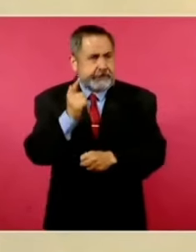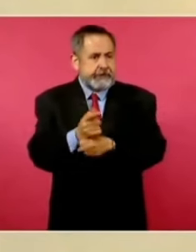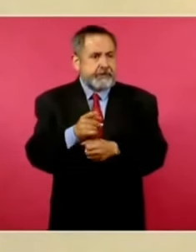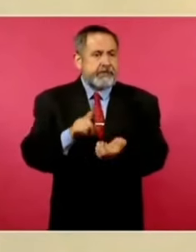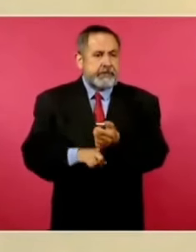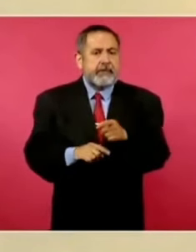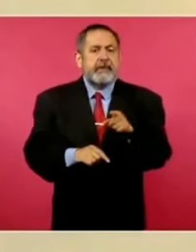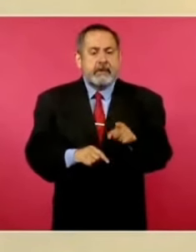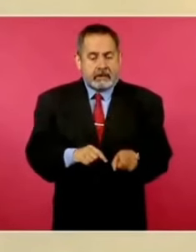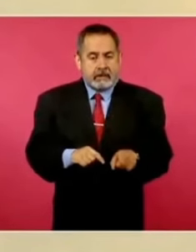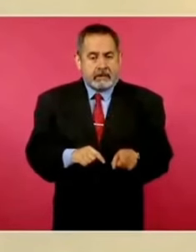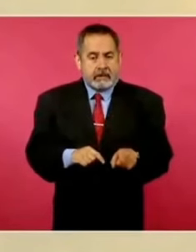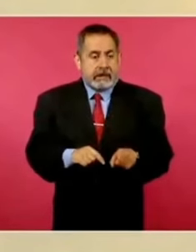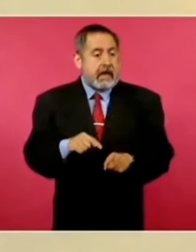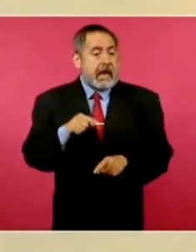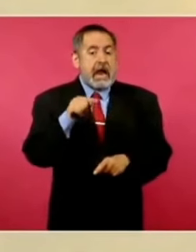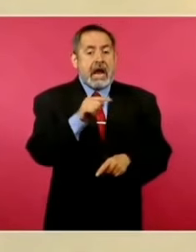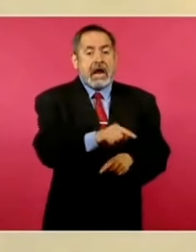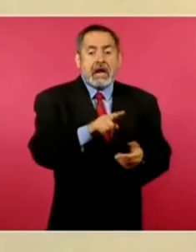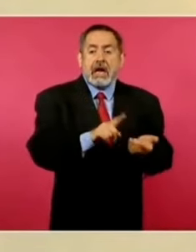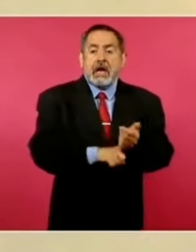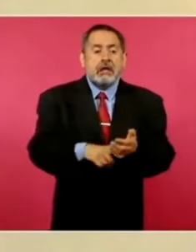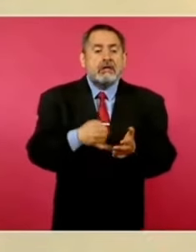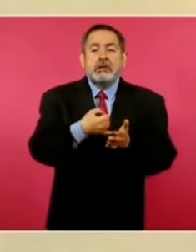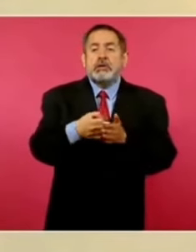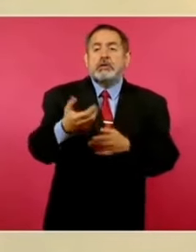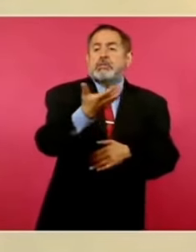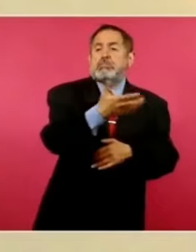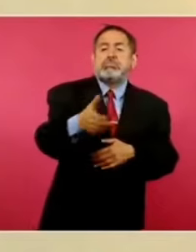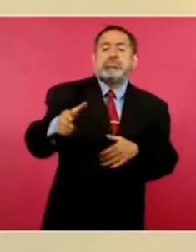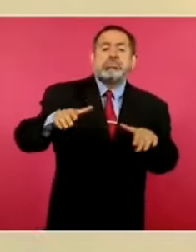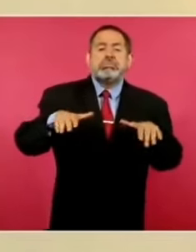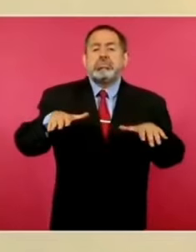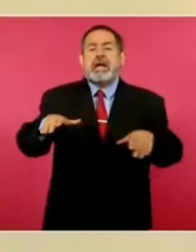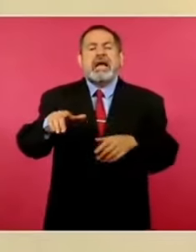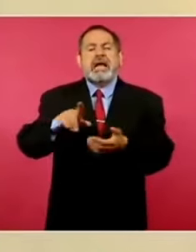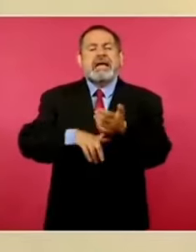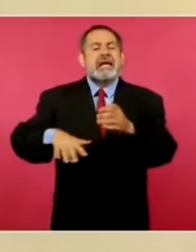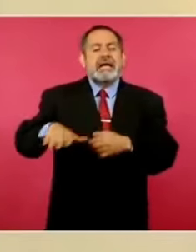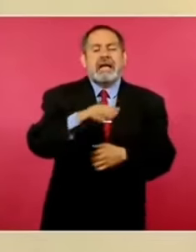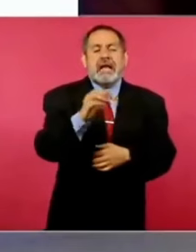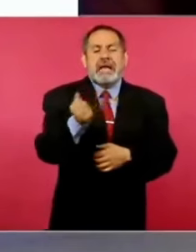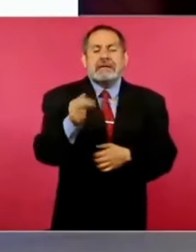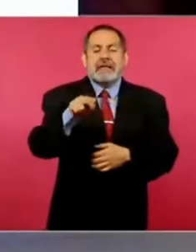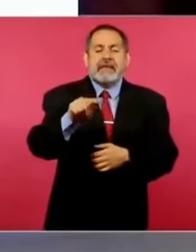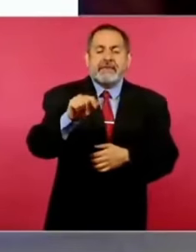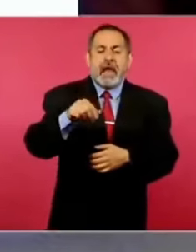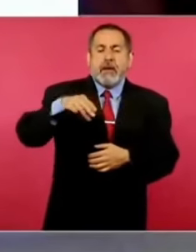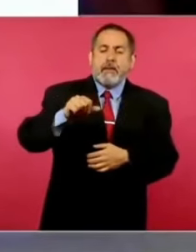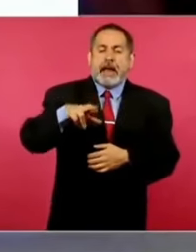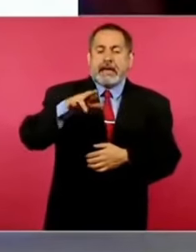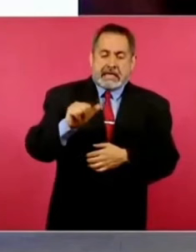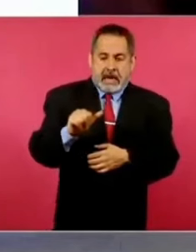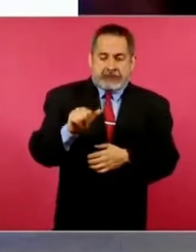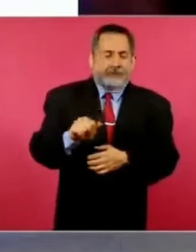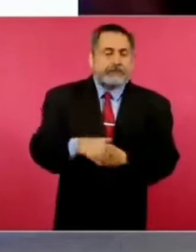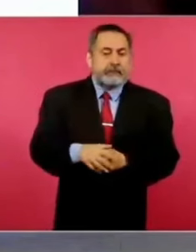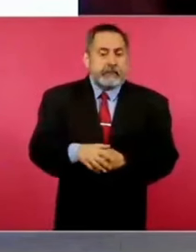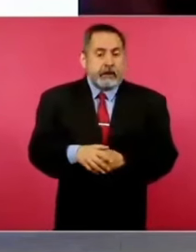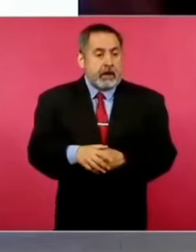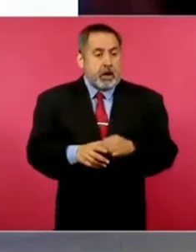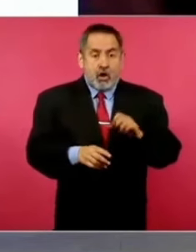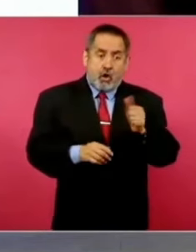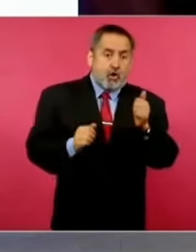detenido se encontraba en un campo de cultivo en el poblado de Santa María Nativitas lugar al que arribaron dos